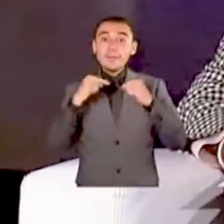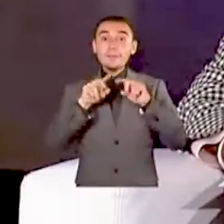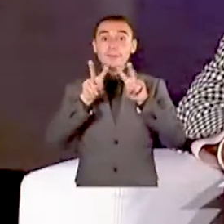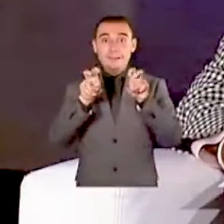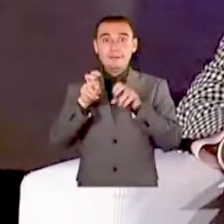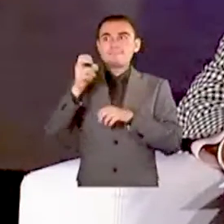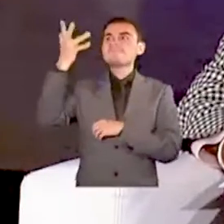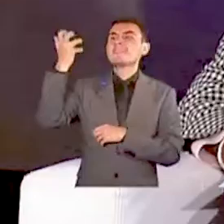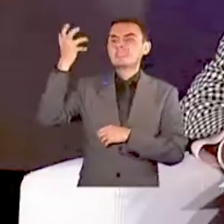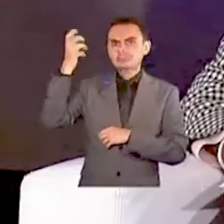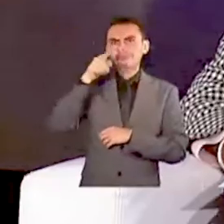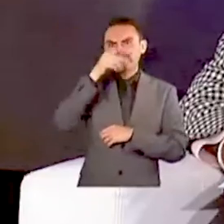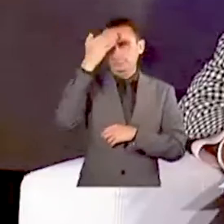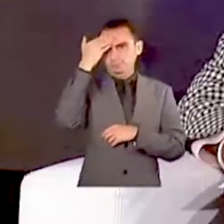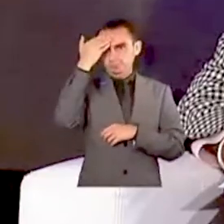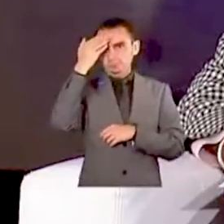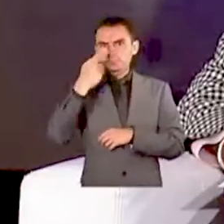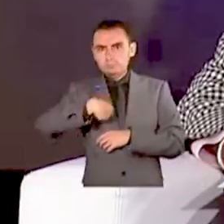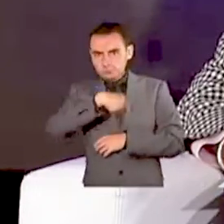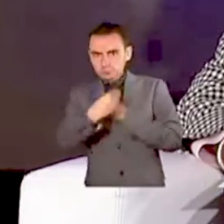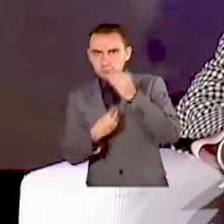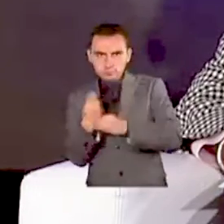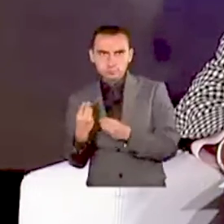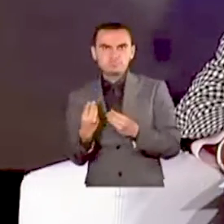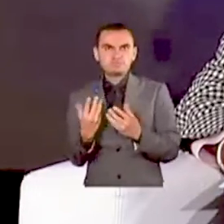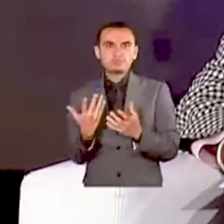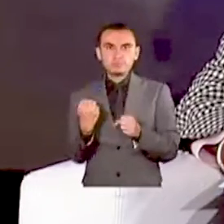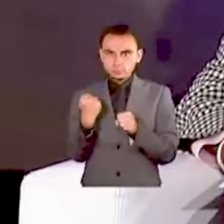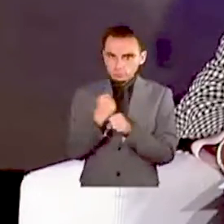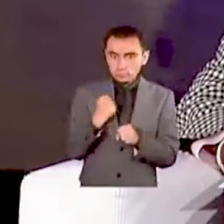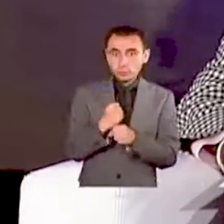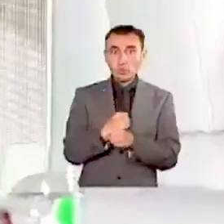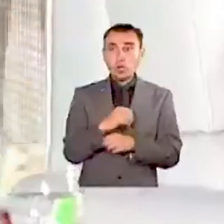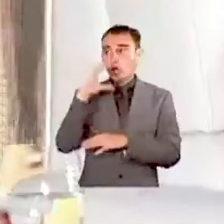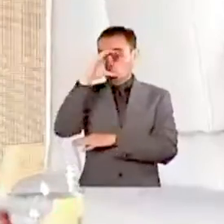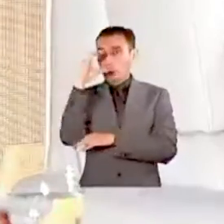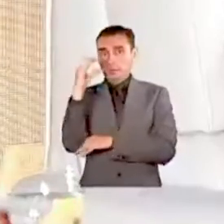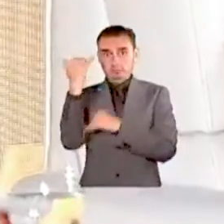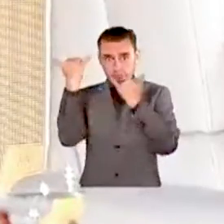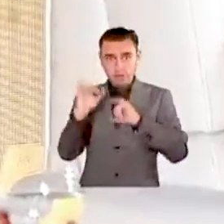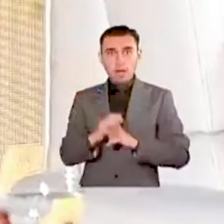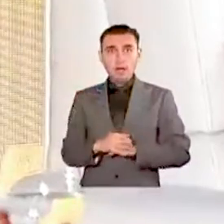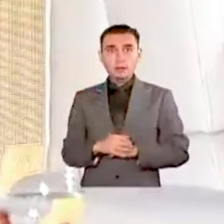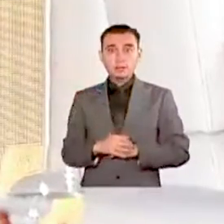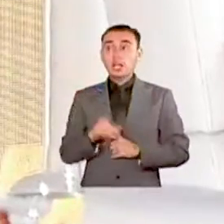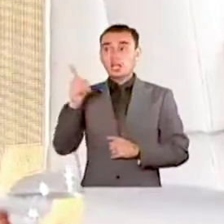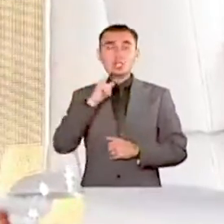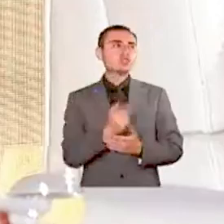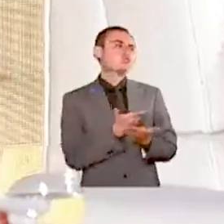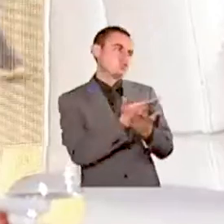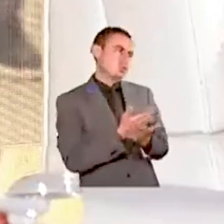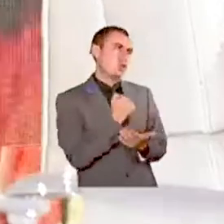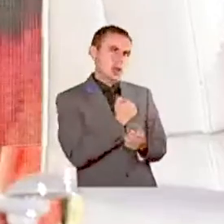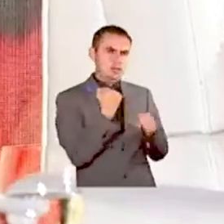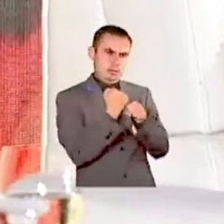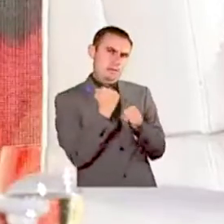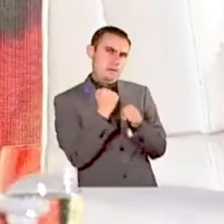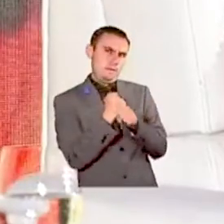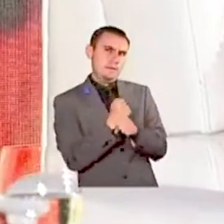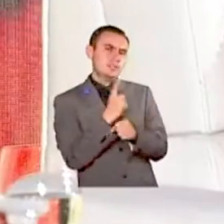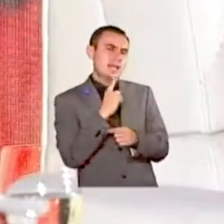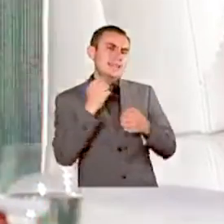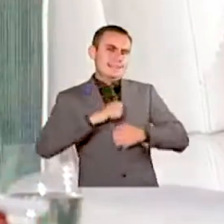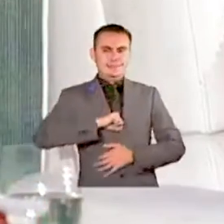procuradora, usted sabe, hemos trabajado no solamente con colombianos que piden nuestro apoyo para consolidar